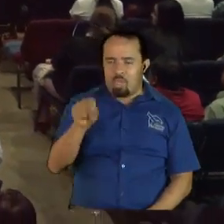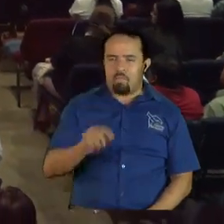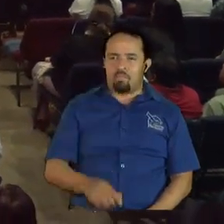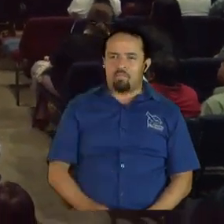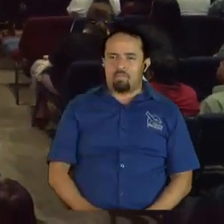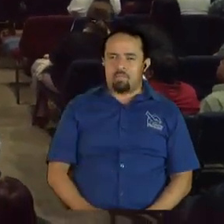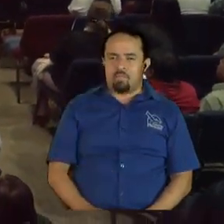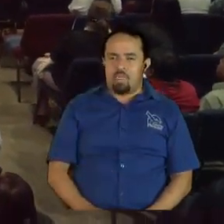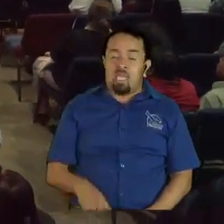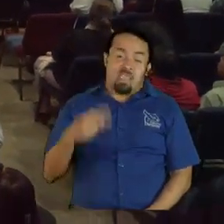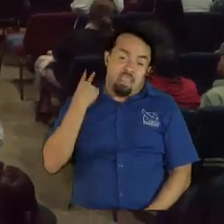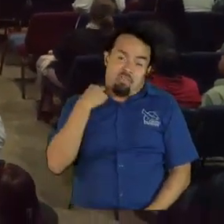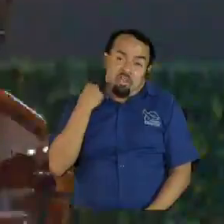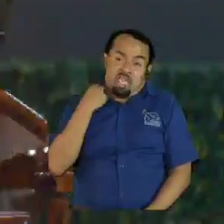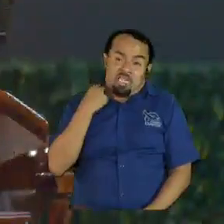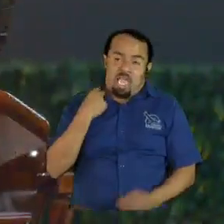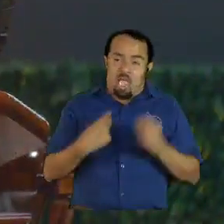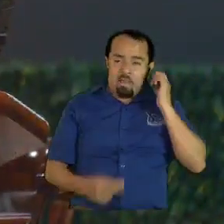De violencia.